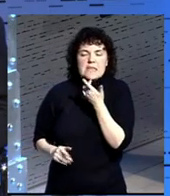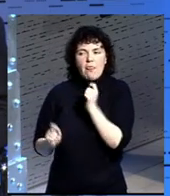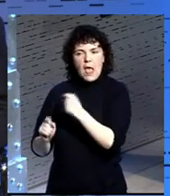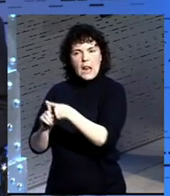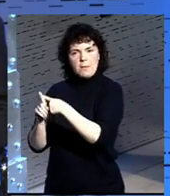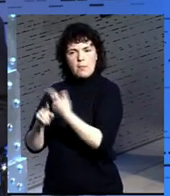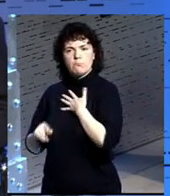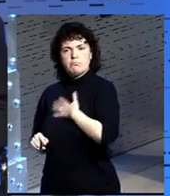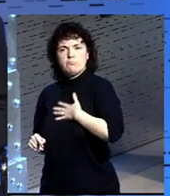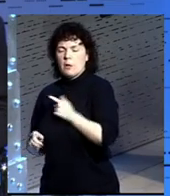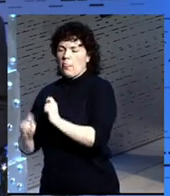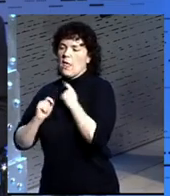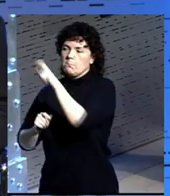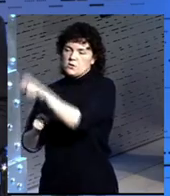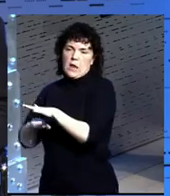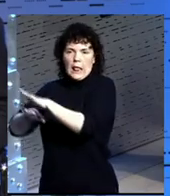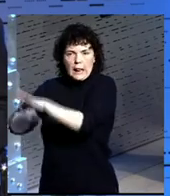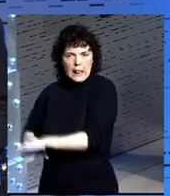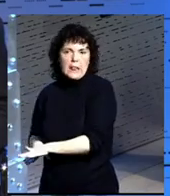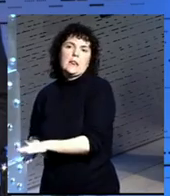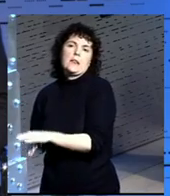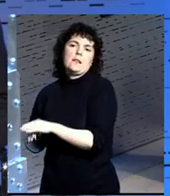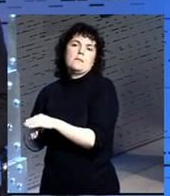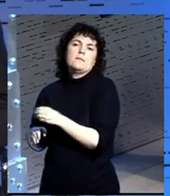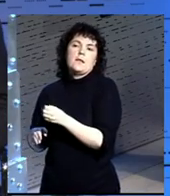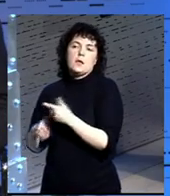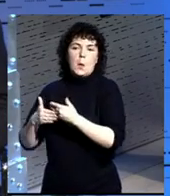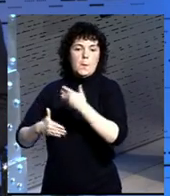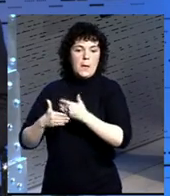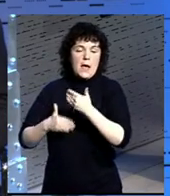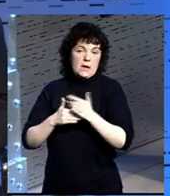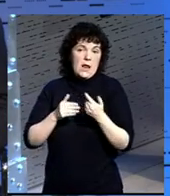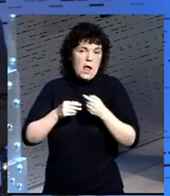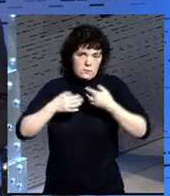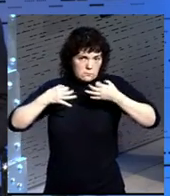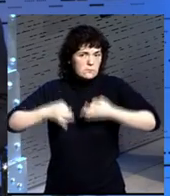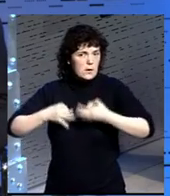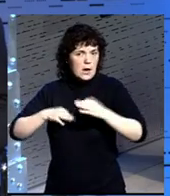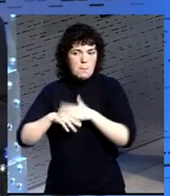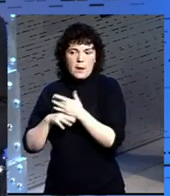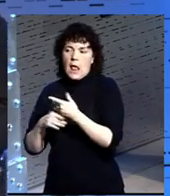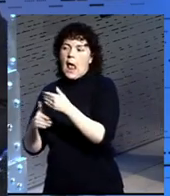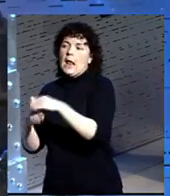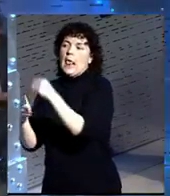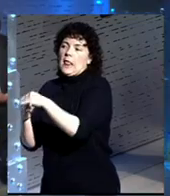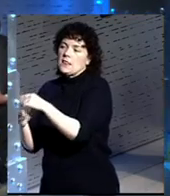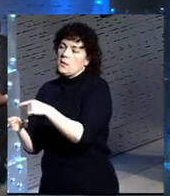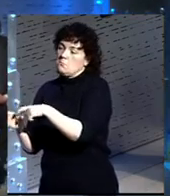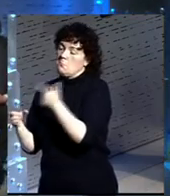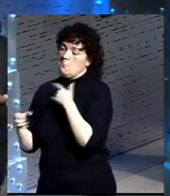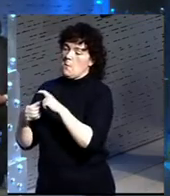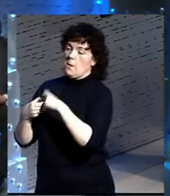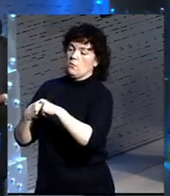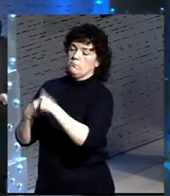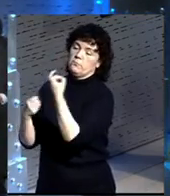de confort, fidelizan mucho y se convierten en barreras reales para la movilidad de la clientela. Experimentos con